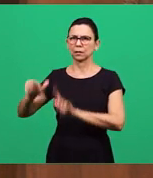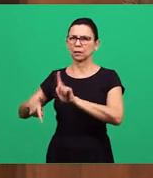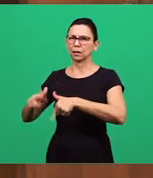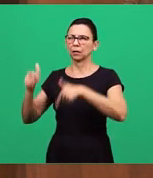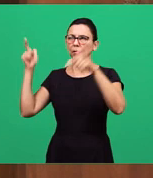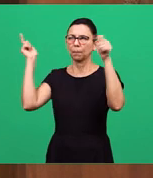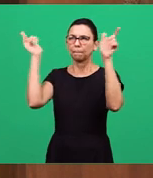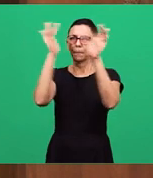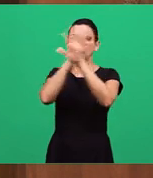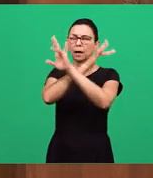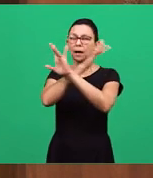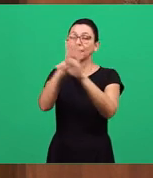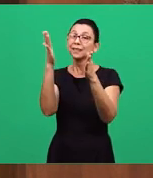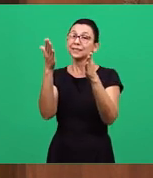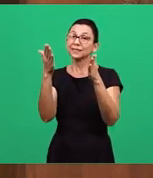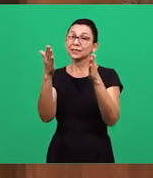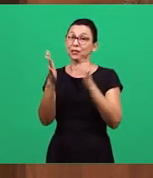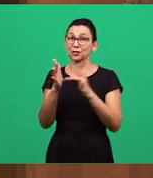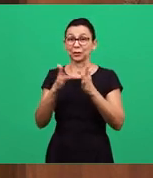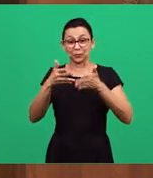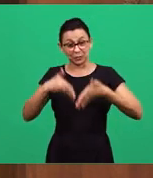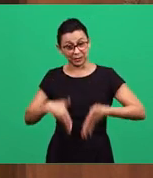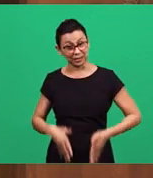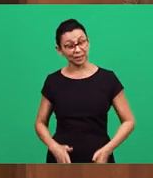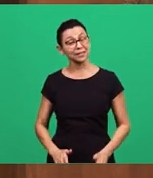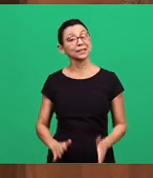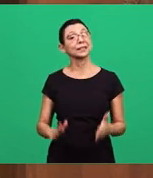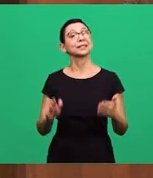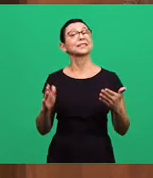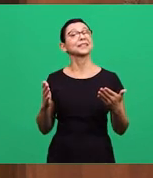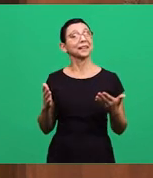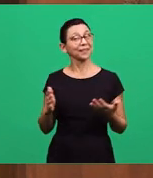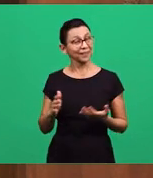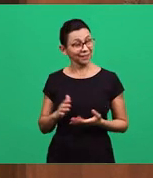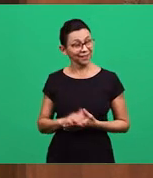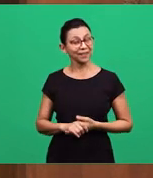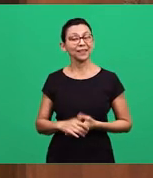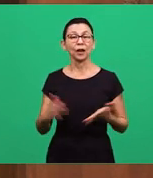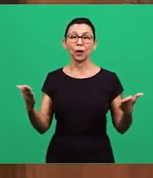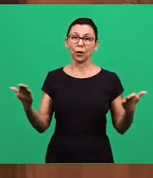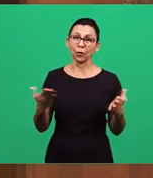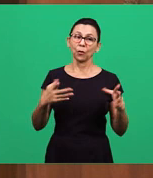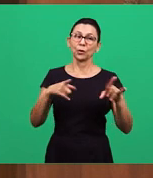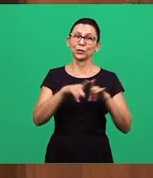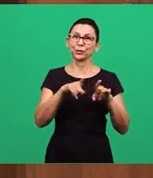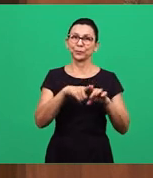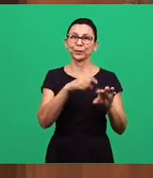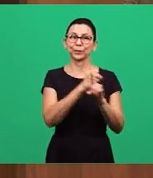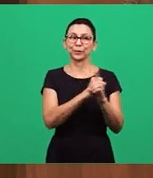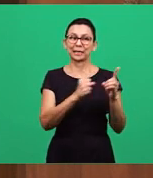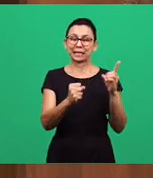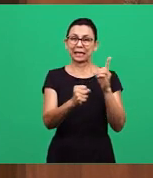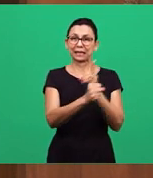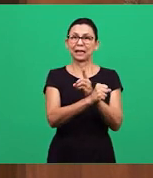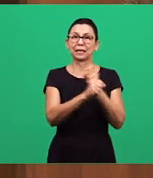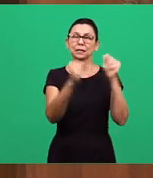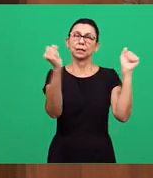se estaba cumpliendo la profecía. En cuanto el mundo de nuestros días también de la misma forma duerme,